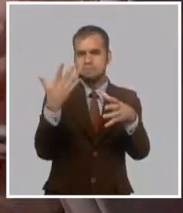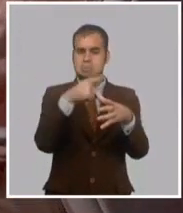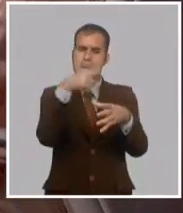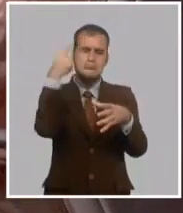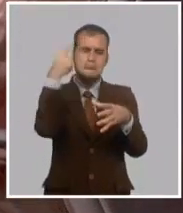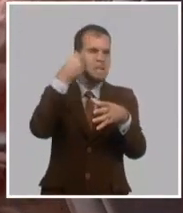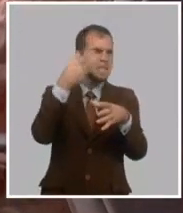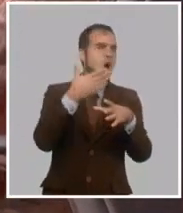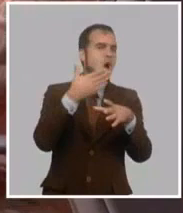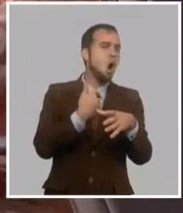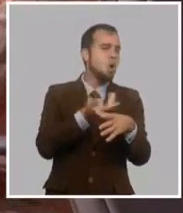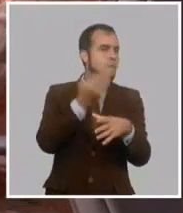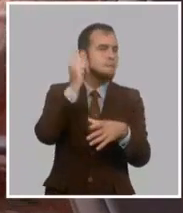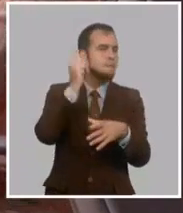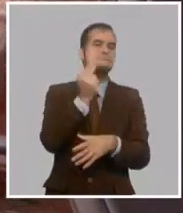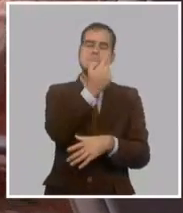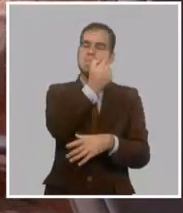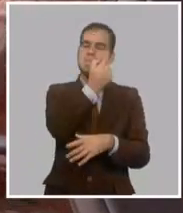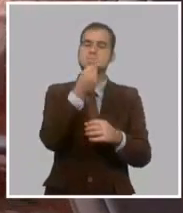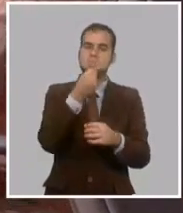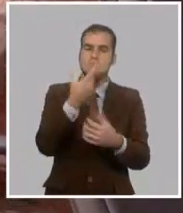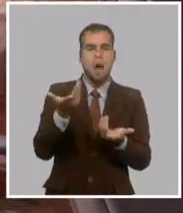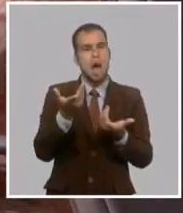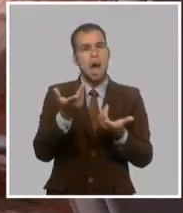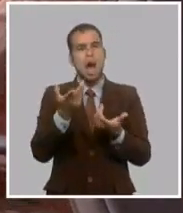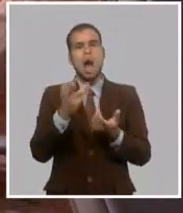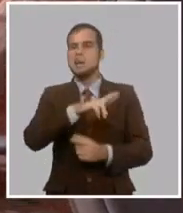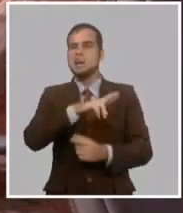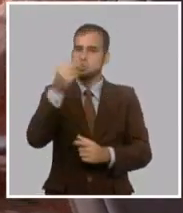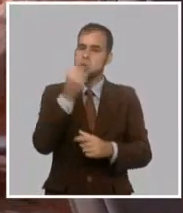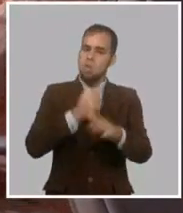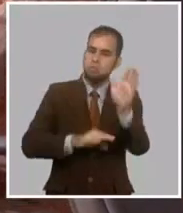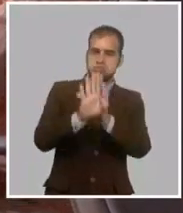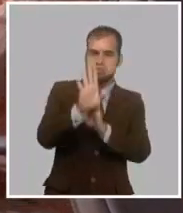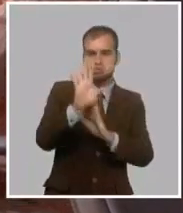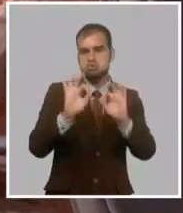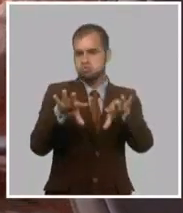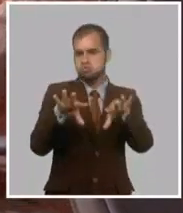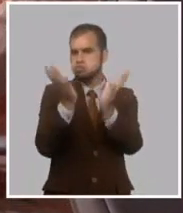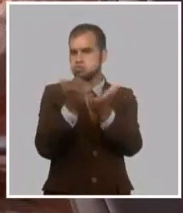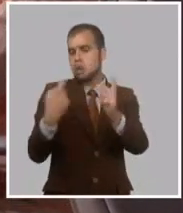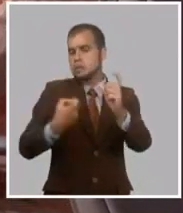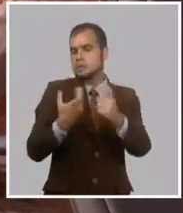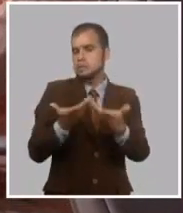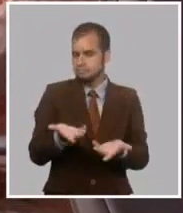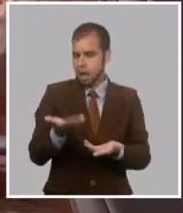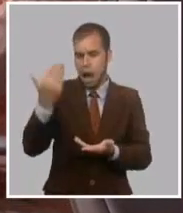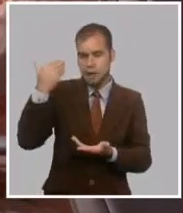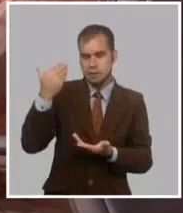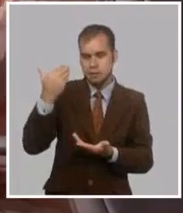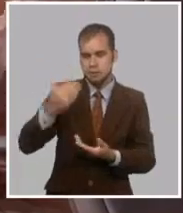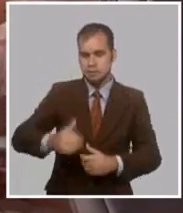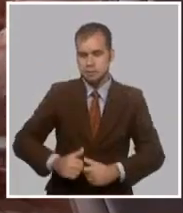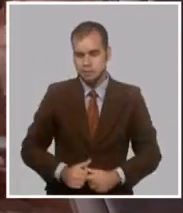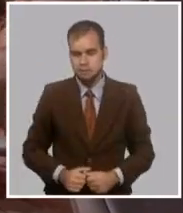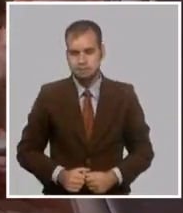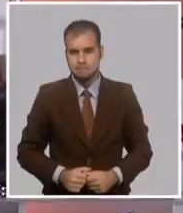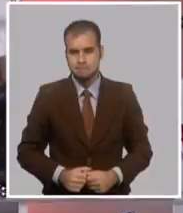para enfrentar la revolución, para enfrentar los desafíos que tenía por delante la gesta independentista?